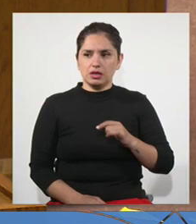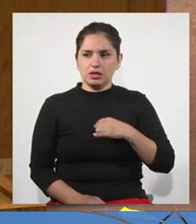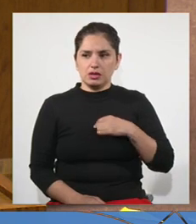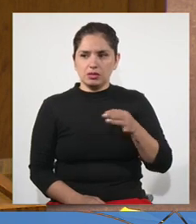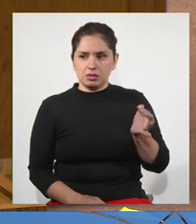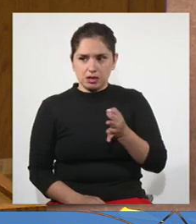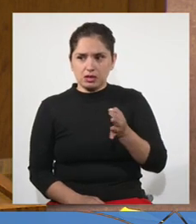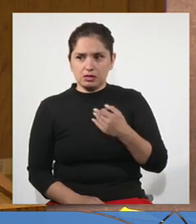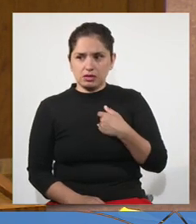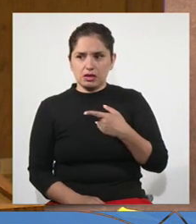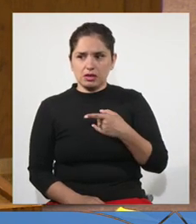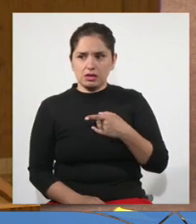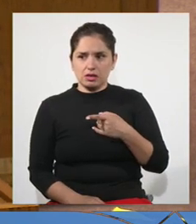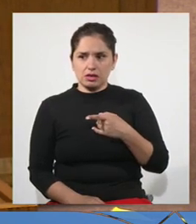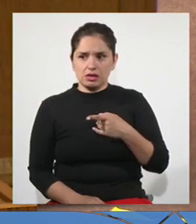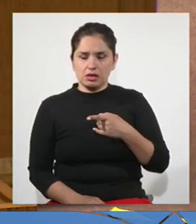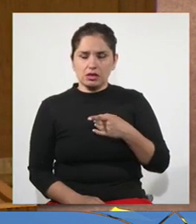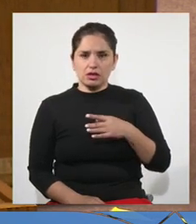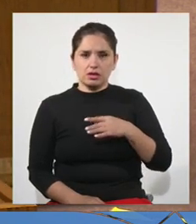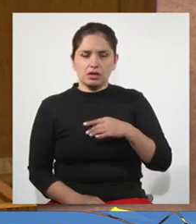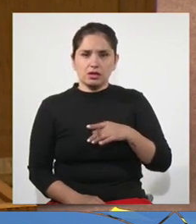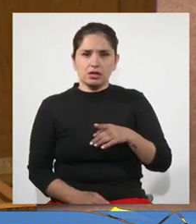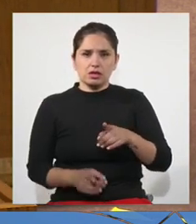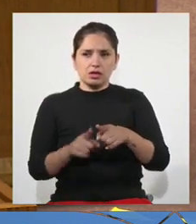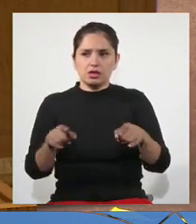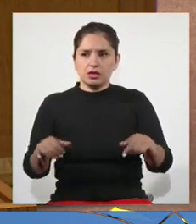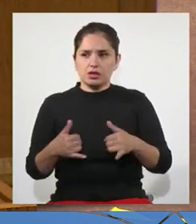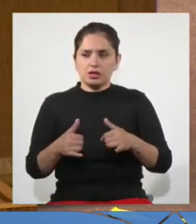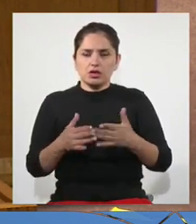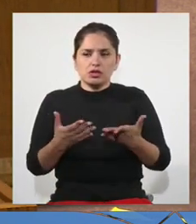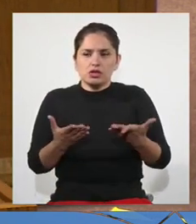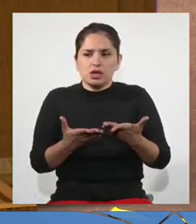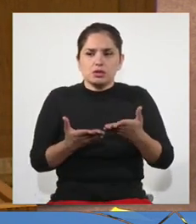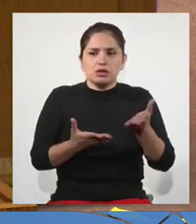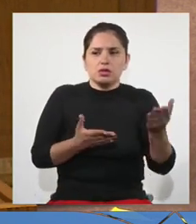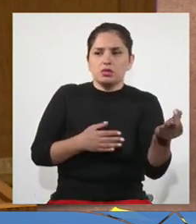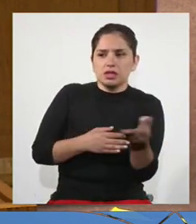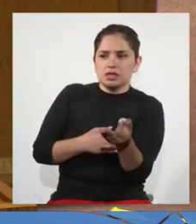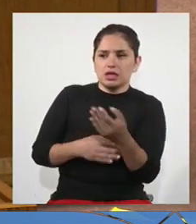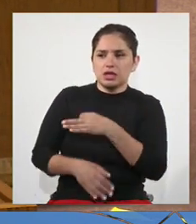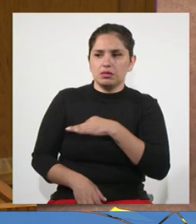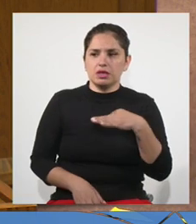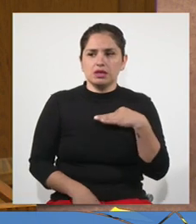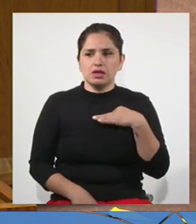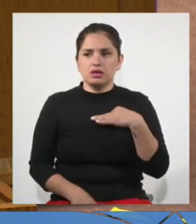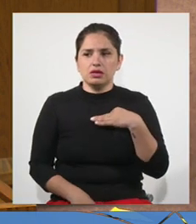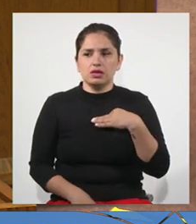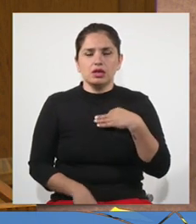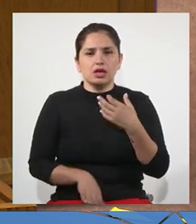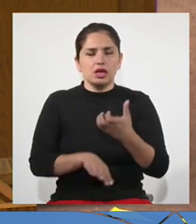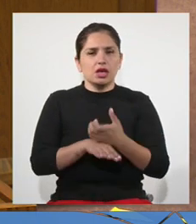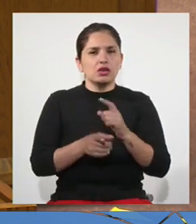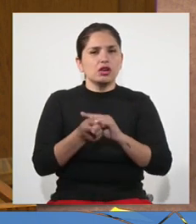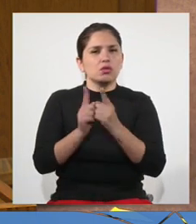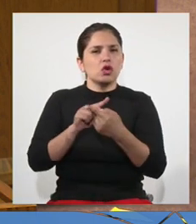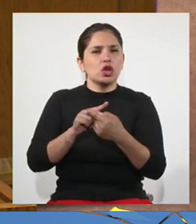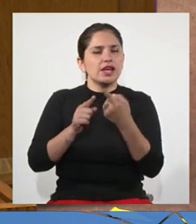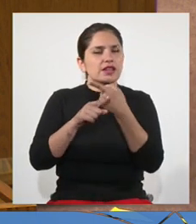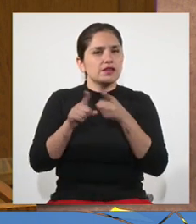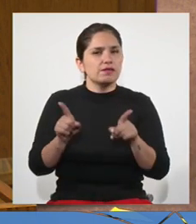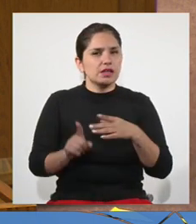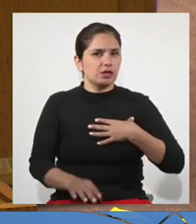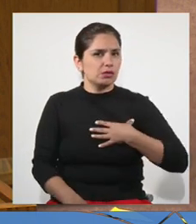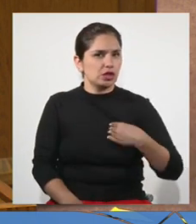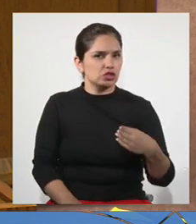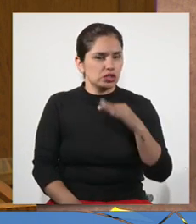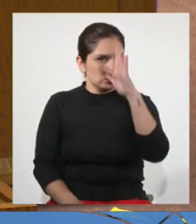ella es de Jardín Infantil. Solamente un mensaje, Presidenta, por su intermedio al Ministerio, de que hay una modalidad distinta para los hijos